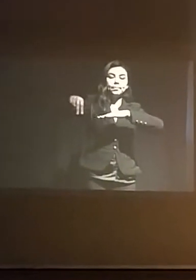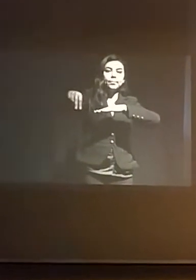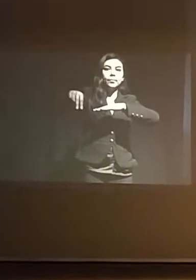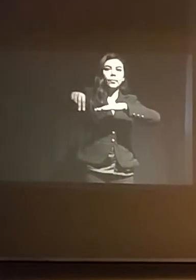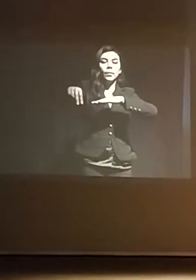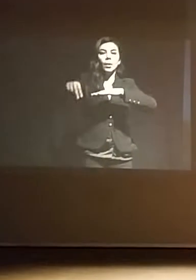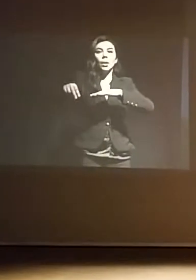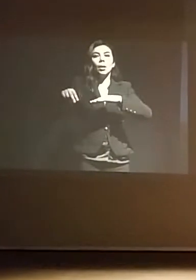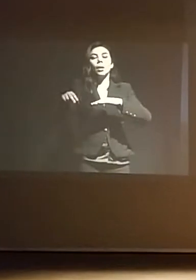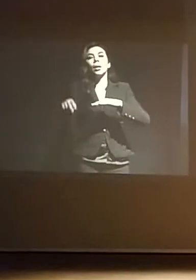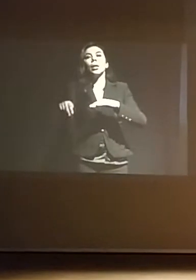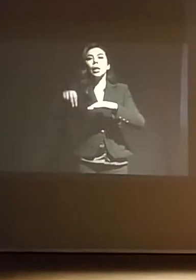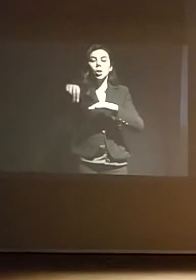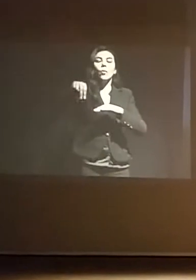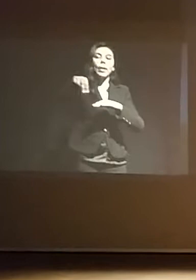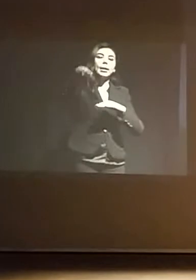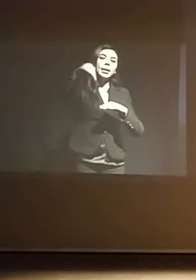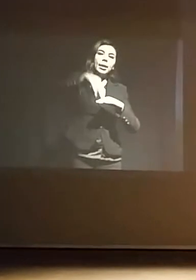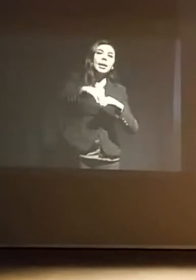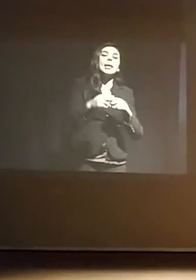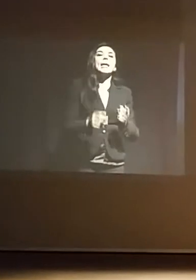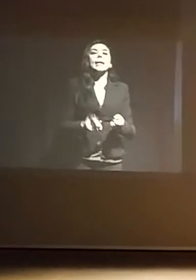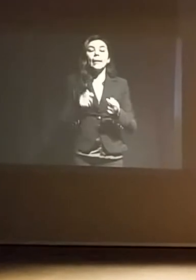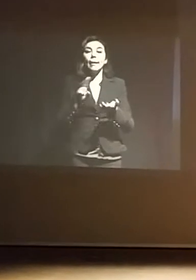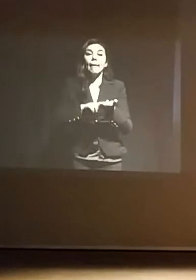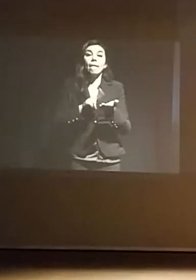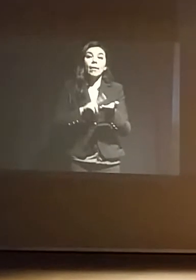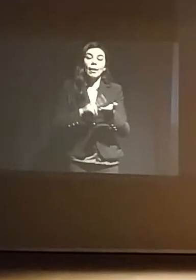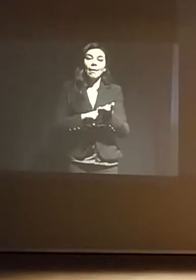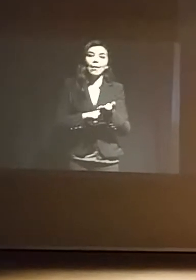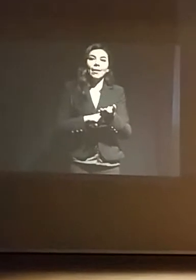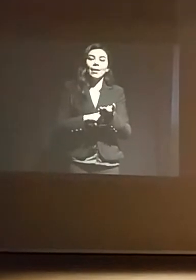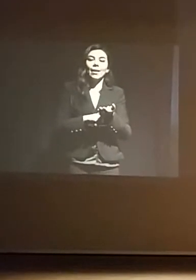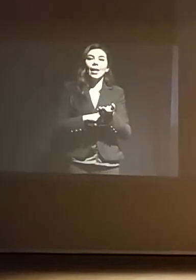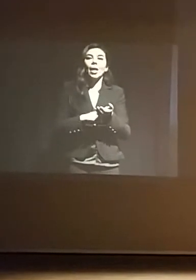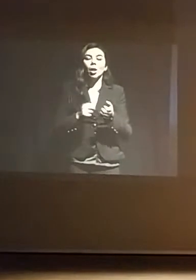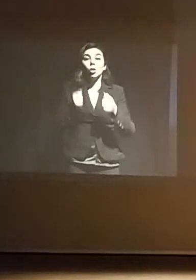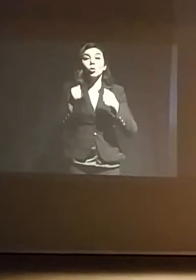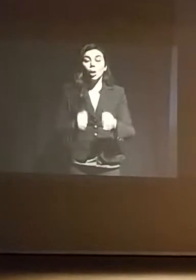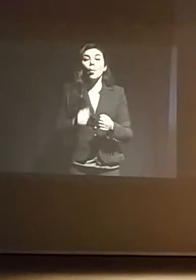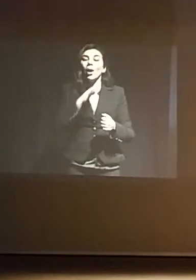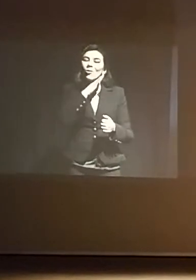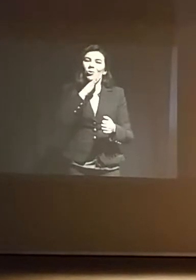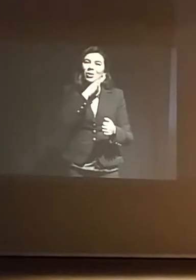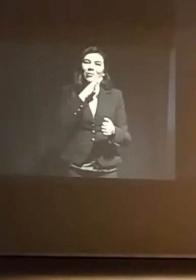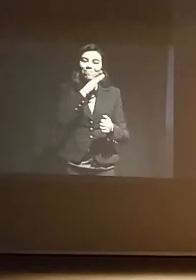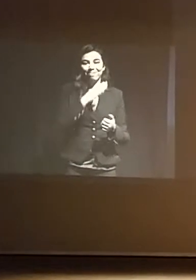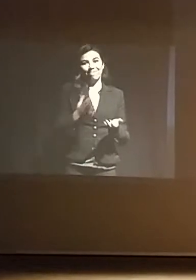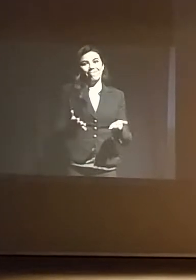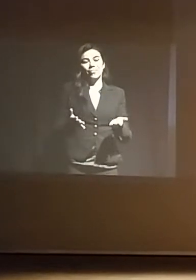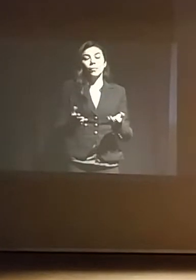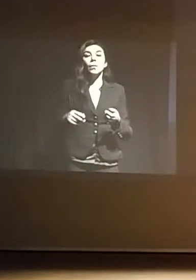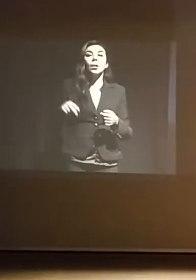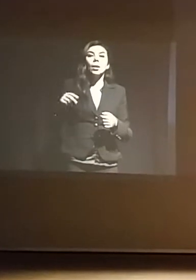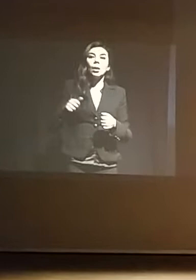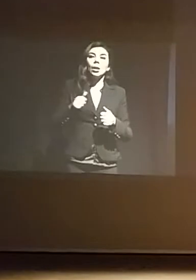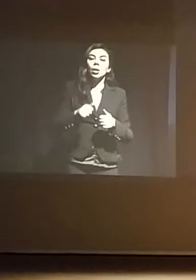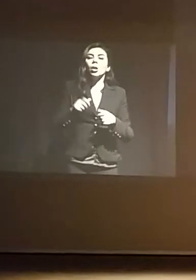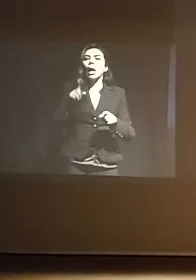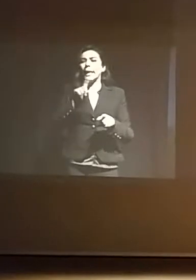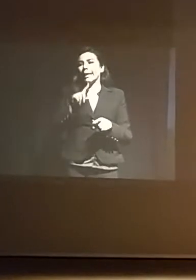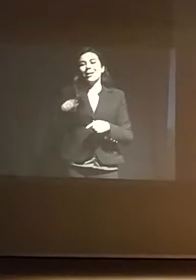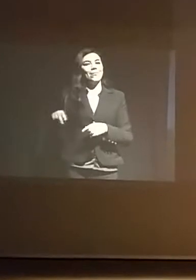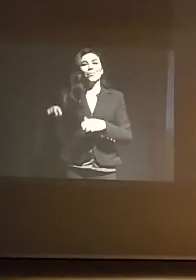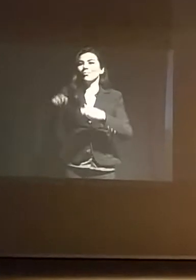transporte a esta vereda y me lleve y yo baje y entre a este parque cultural, que después que salgan se van a dar cuenta lo